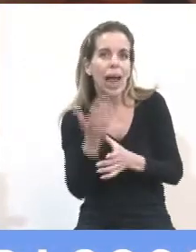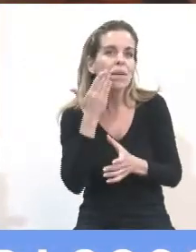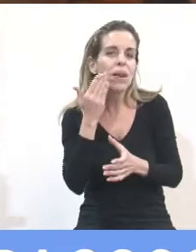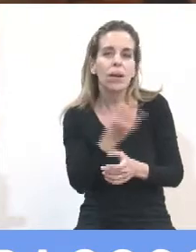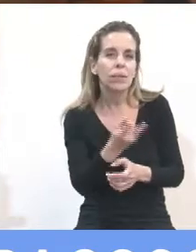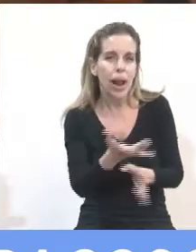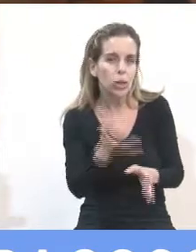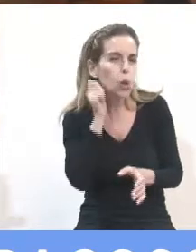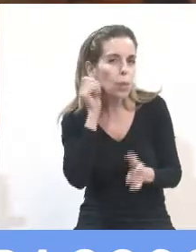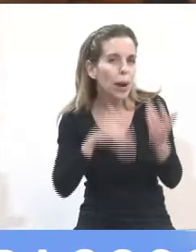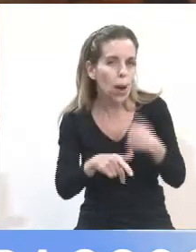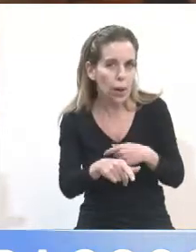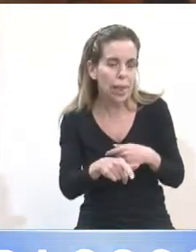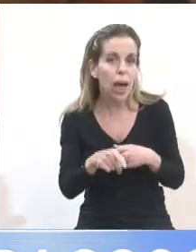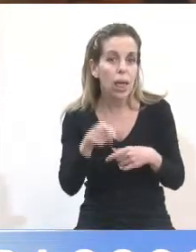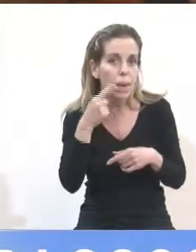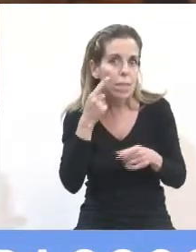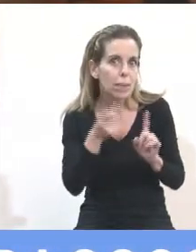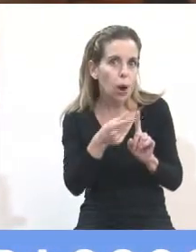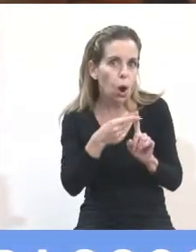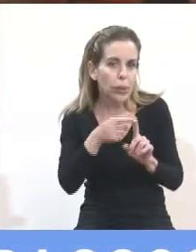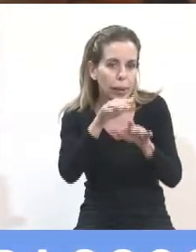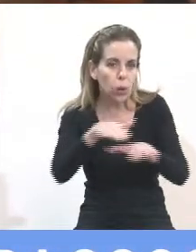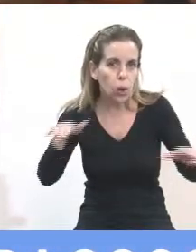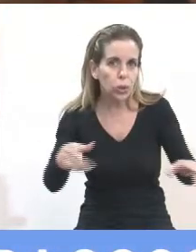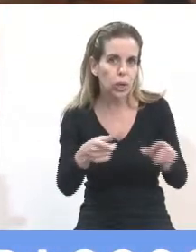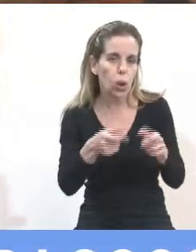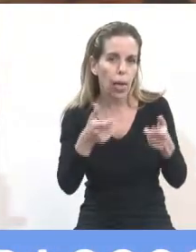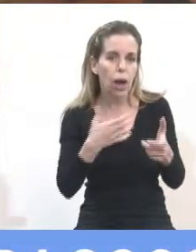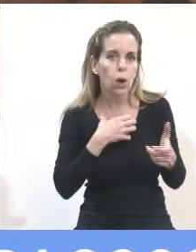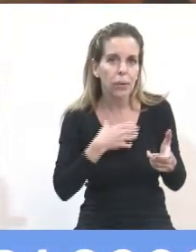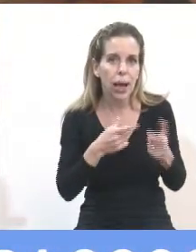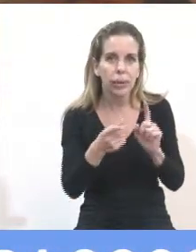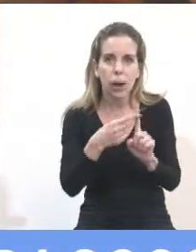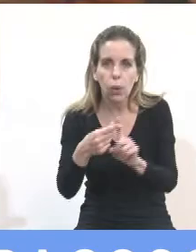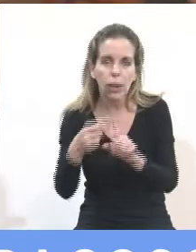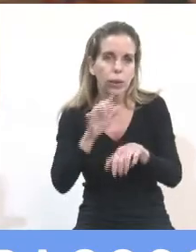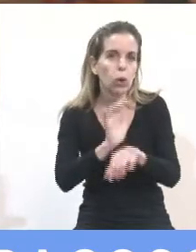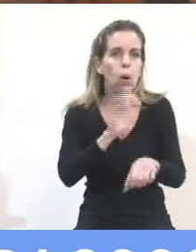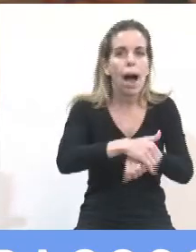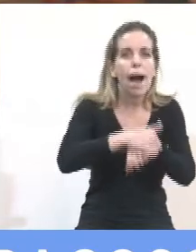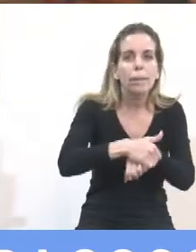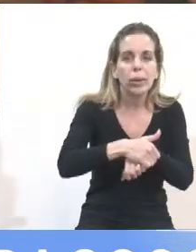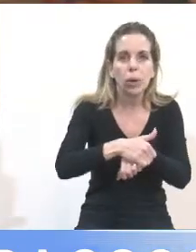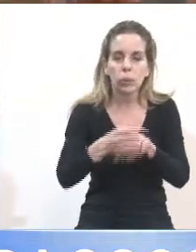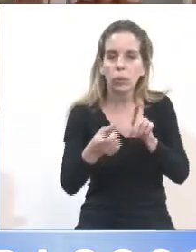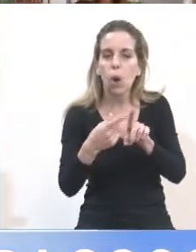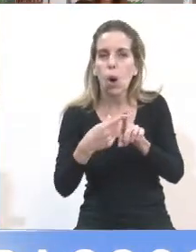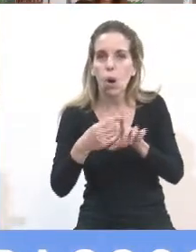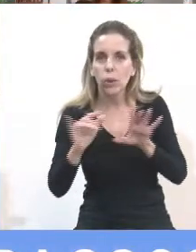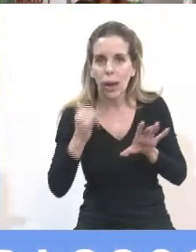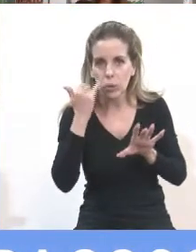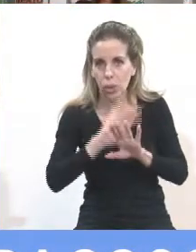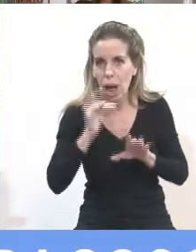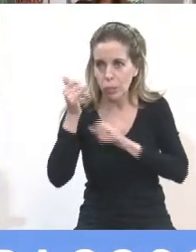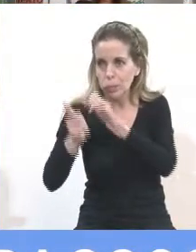y entablan una relación de amistad y confianza con el niño o la niña que quieren acosar. Ya se ha dicho